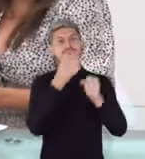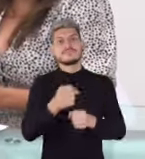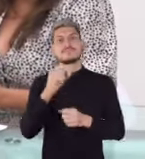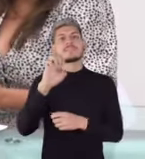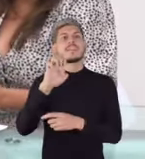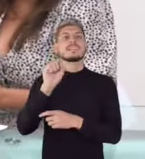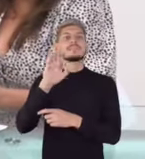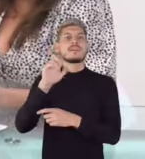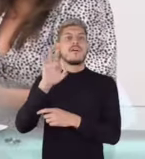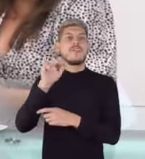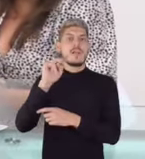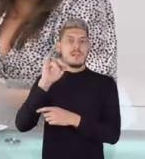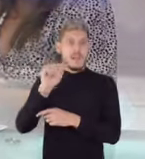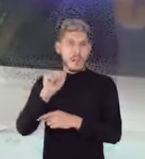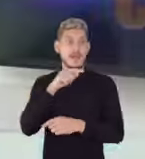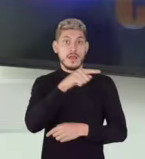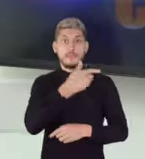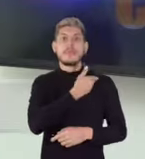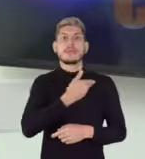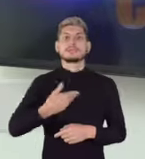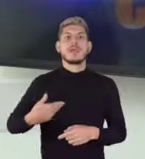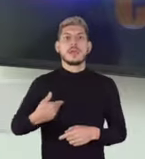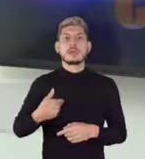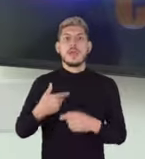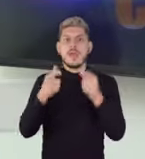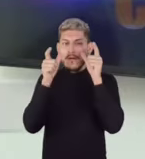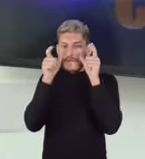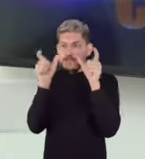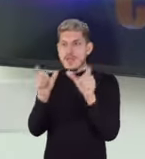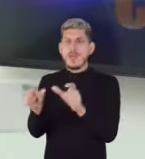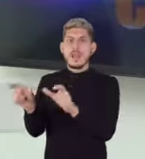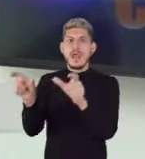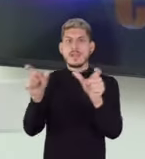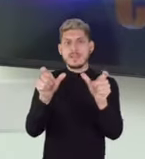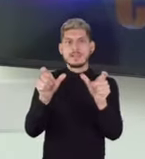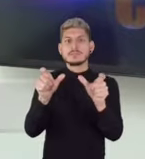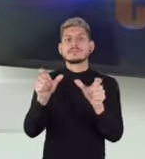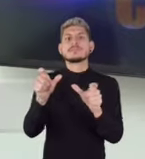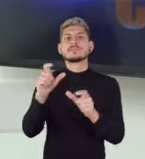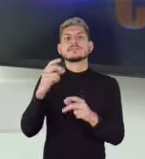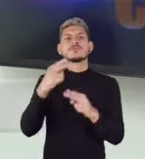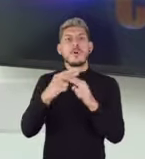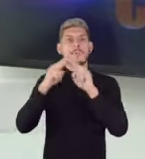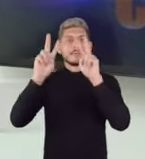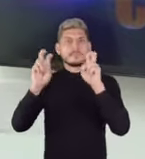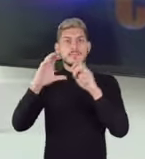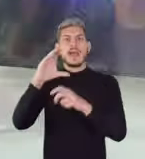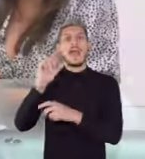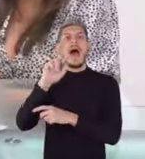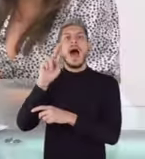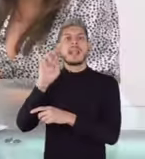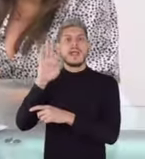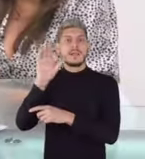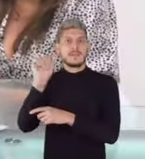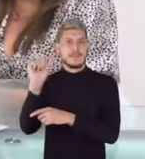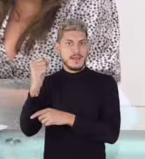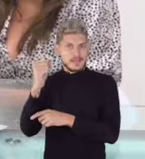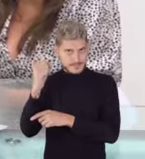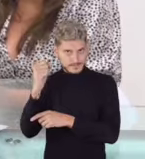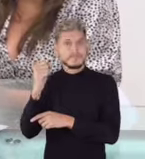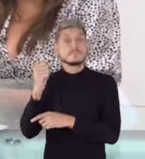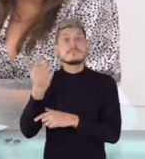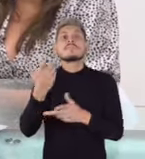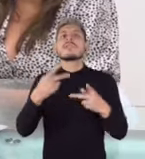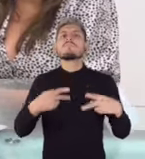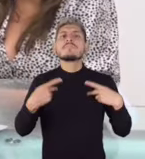Pavón. Ella es presidenta del colectivo Vigilantes de la Quebrada Carretas, para que nos cuente la situación en la que viven quienes